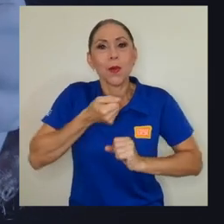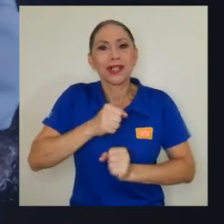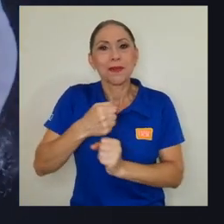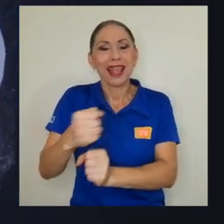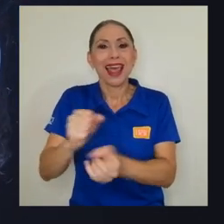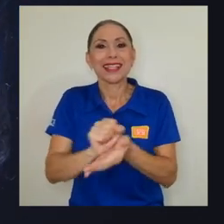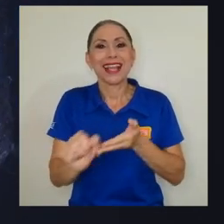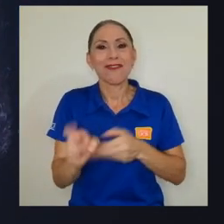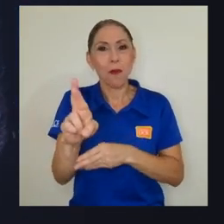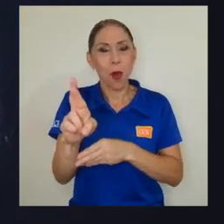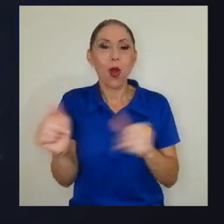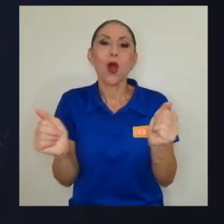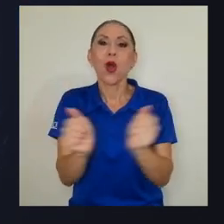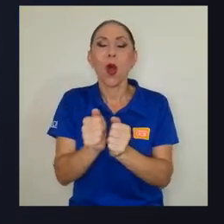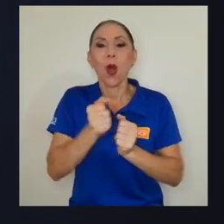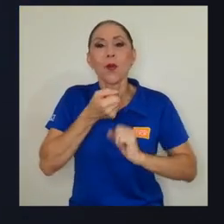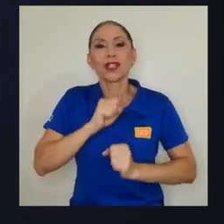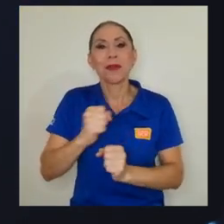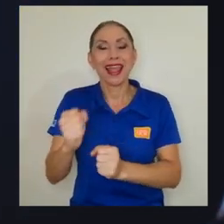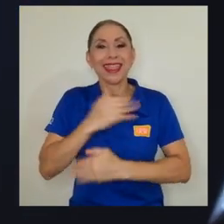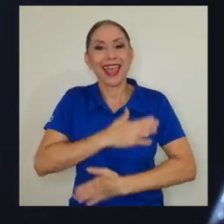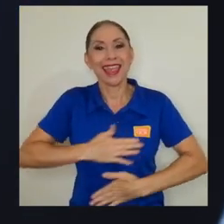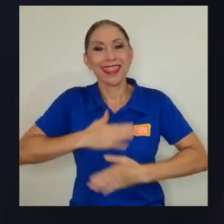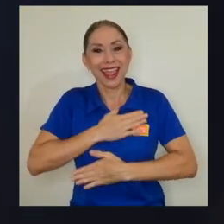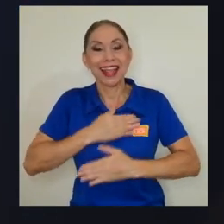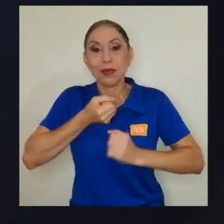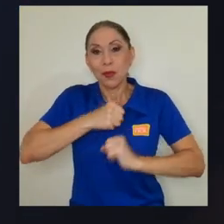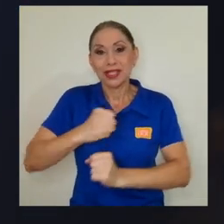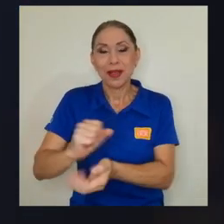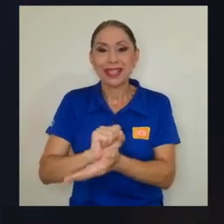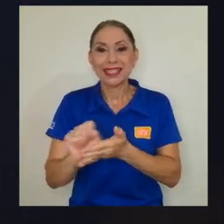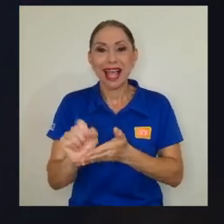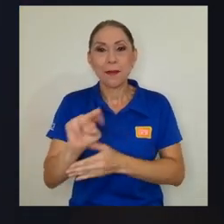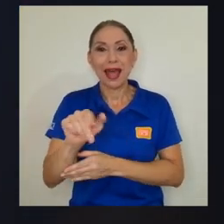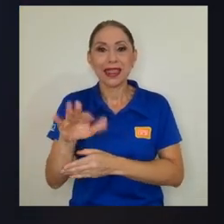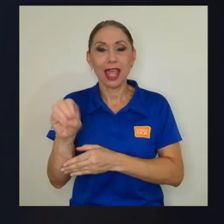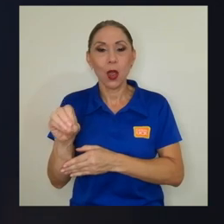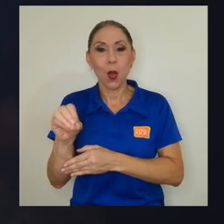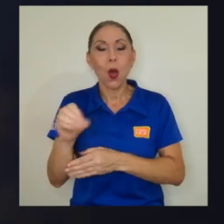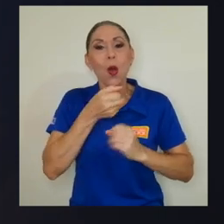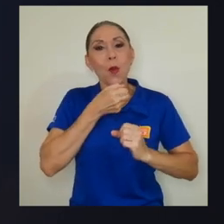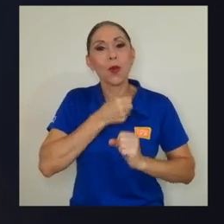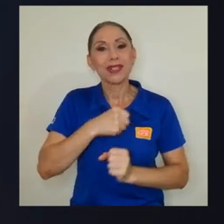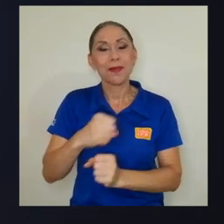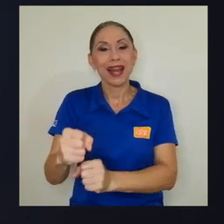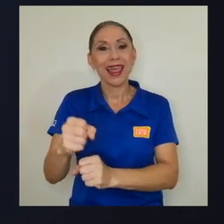municipalidad de San Ramón, con la municipalidad de Atenas, con la municipalidad de San Mateo, con la de Zarcero,